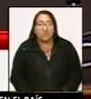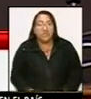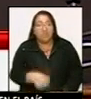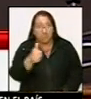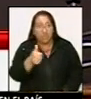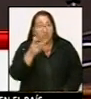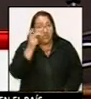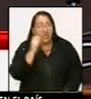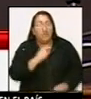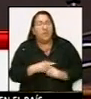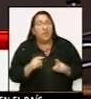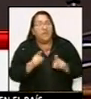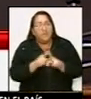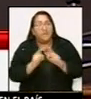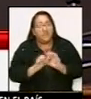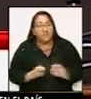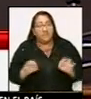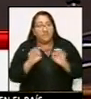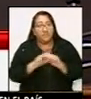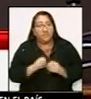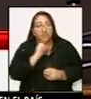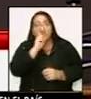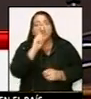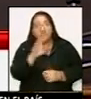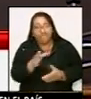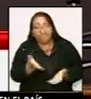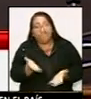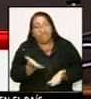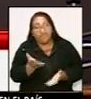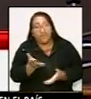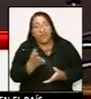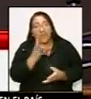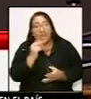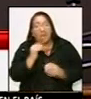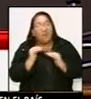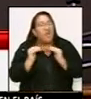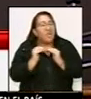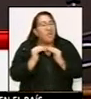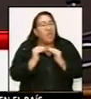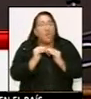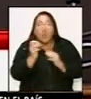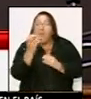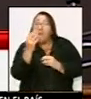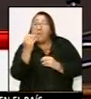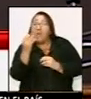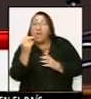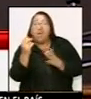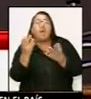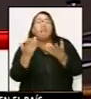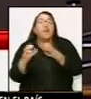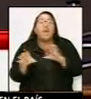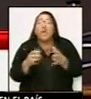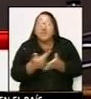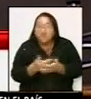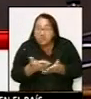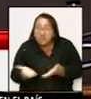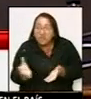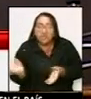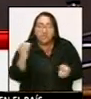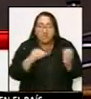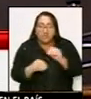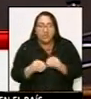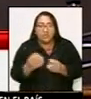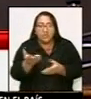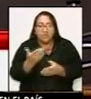escuchar, pero también es importante decirle que hay que predicar con ejemplos claros lo que se quiere implementar y lo que